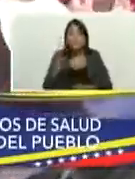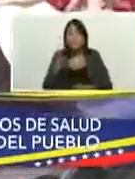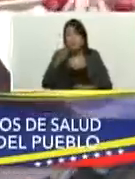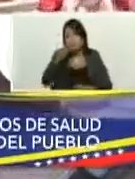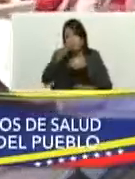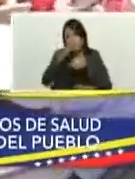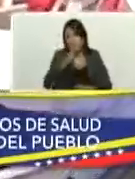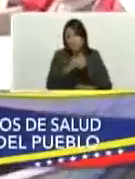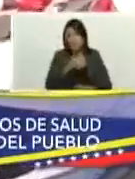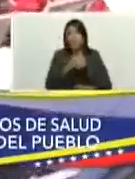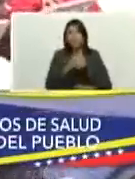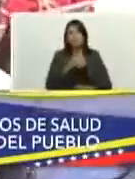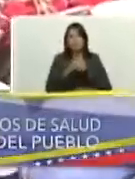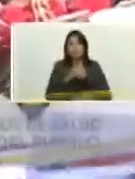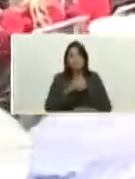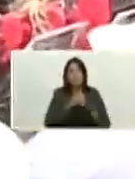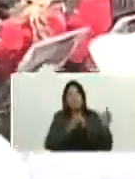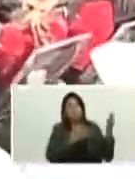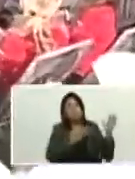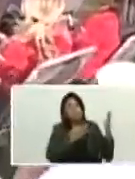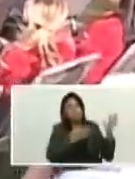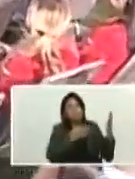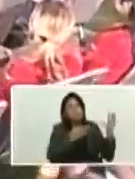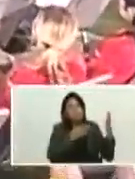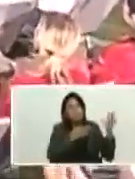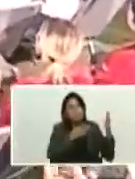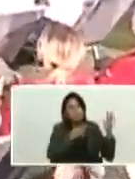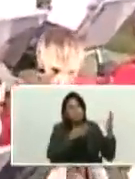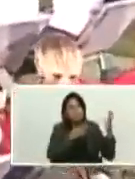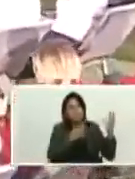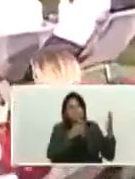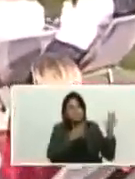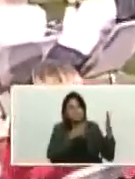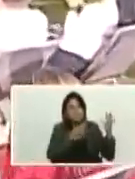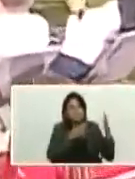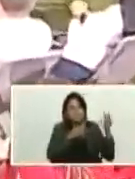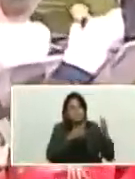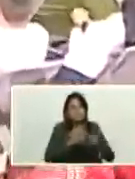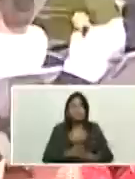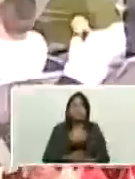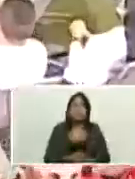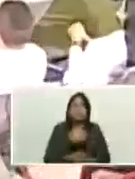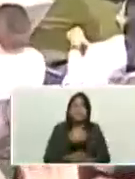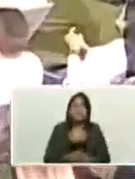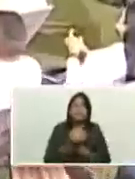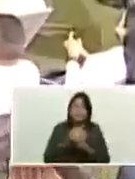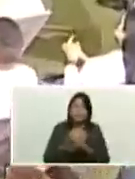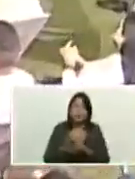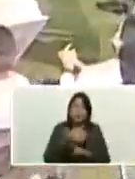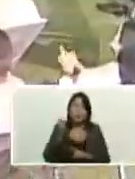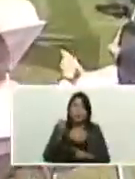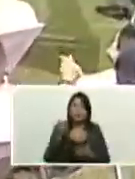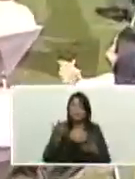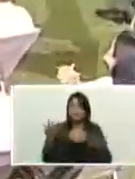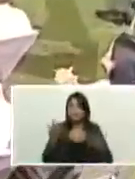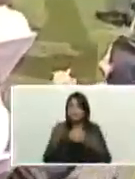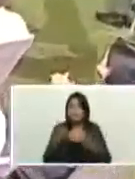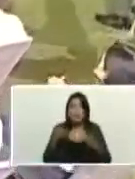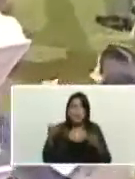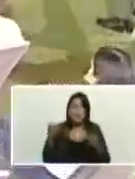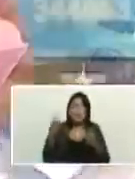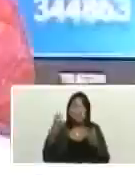traiciones, de represiones, llegó la luz. La luz del tiempo